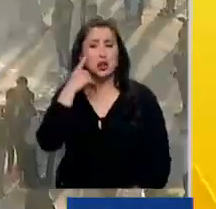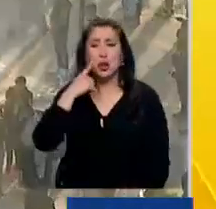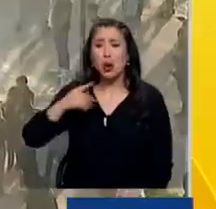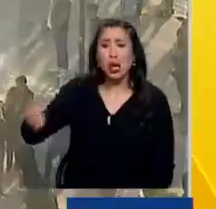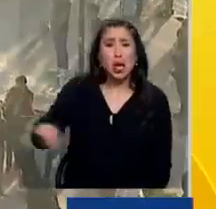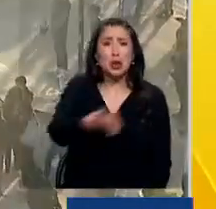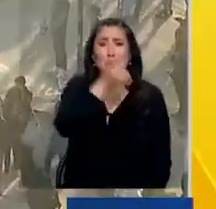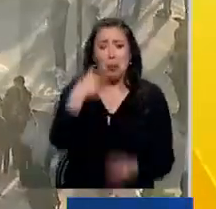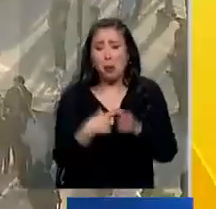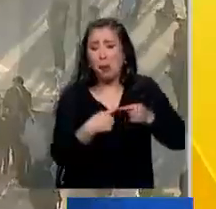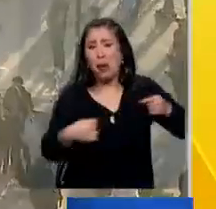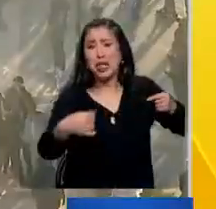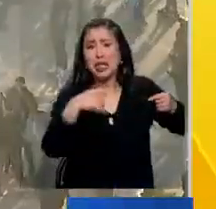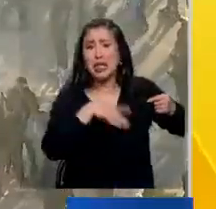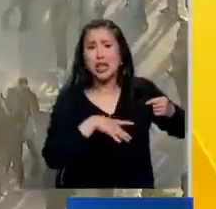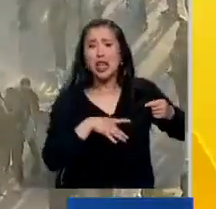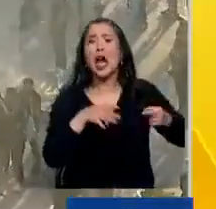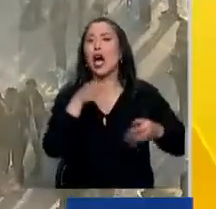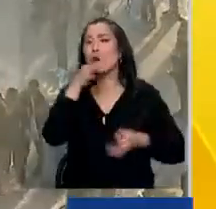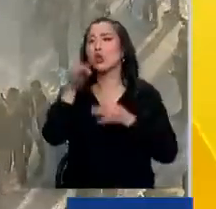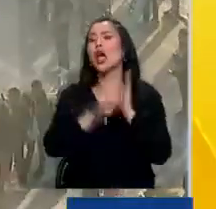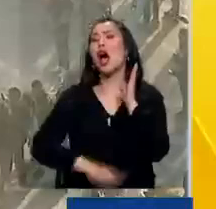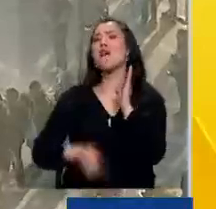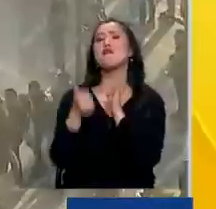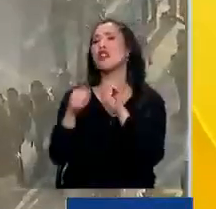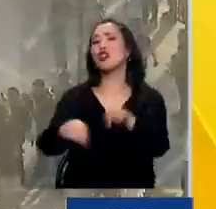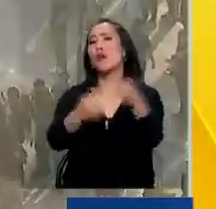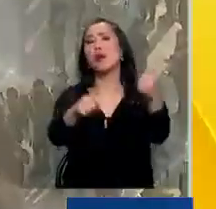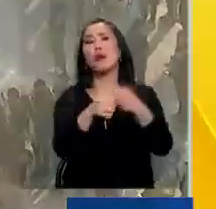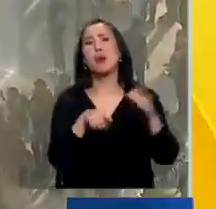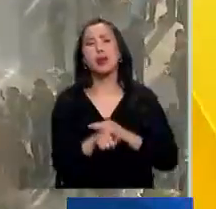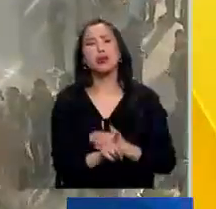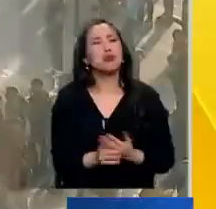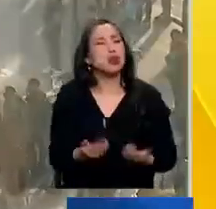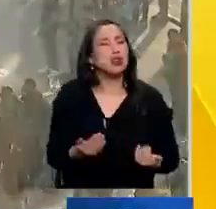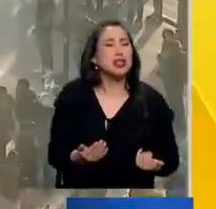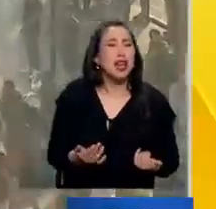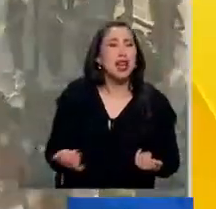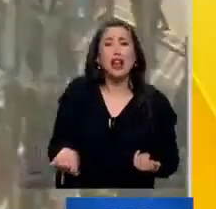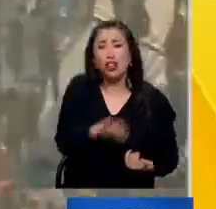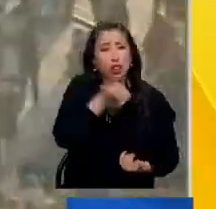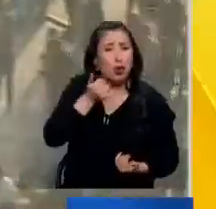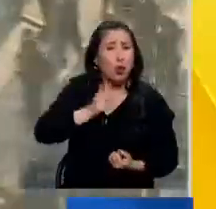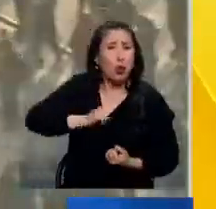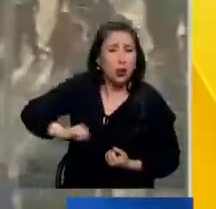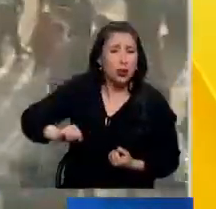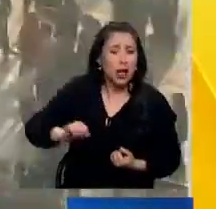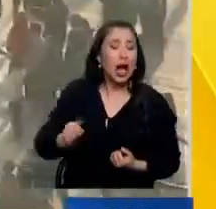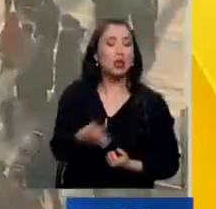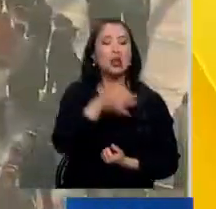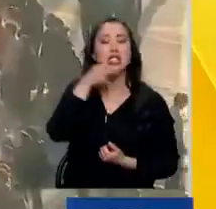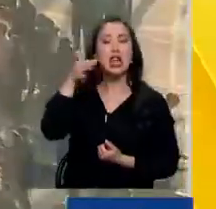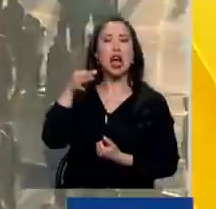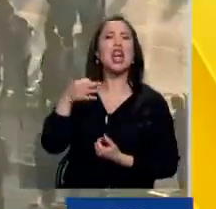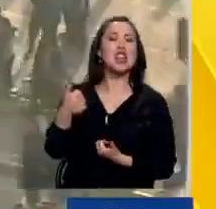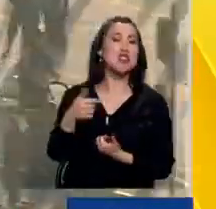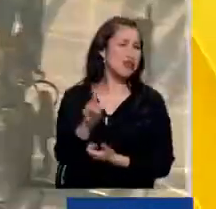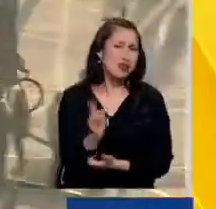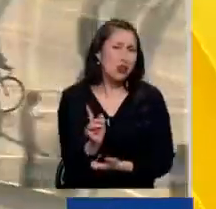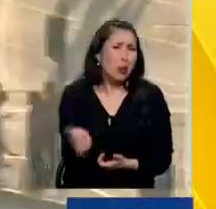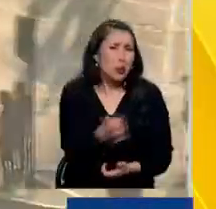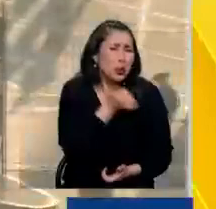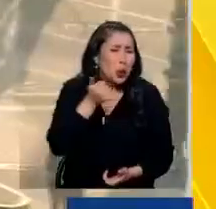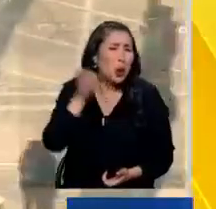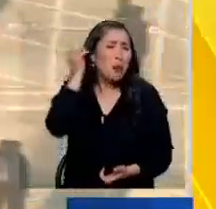país, nadie, que justifique el haber destrozado el metro. Nadie lo justifica, para nadie tiene razonabilidad, para